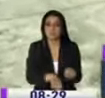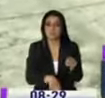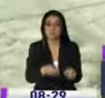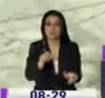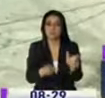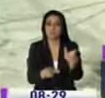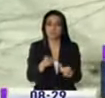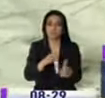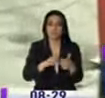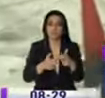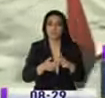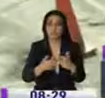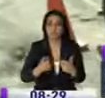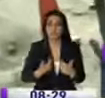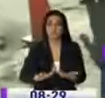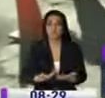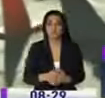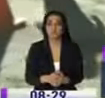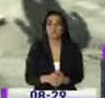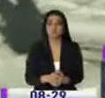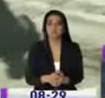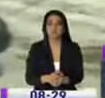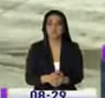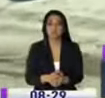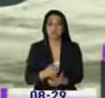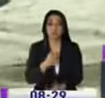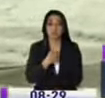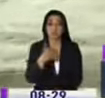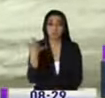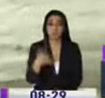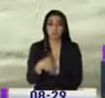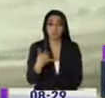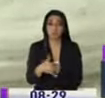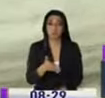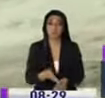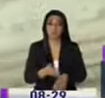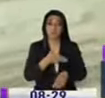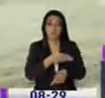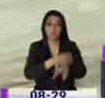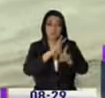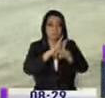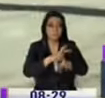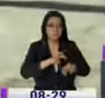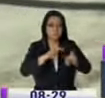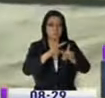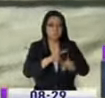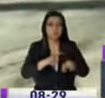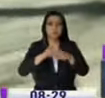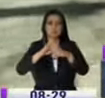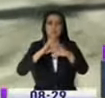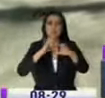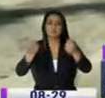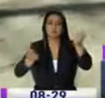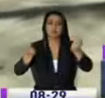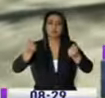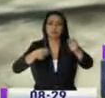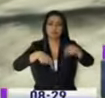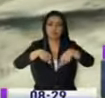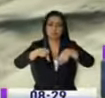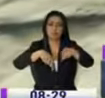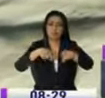este problema. Me admiro que no se haga primeramente un estudio del transporte para poder